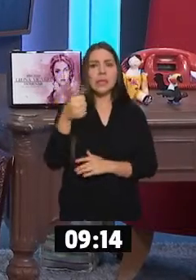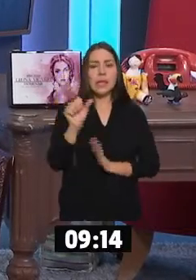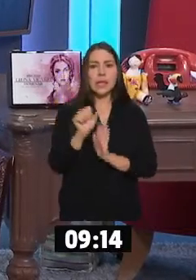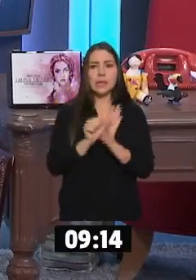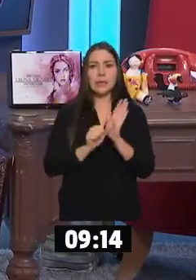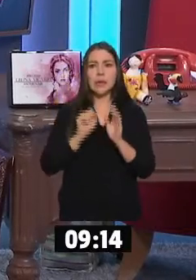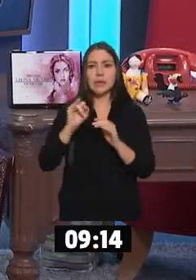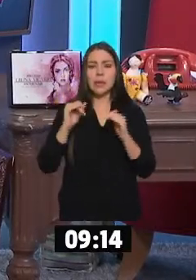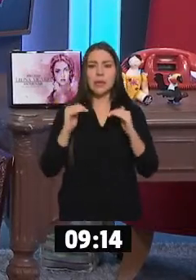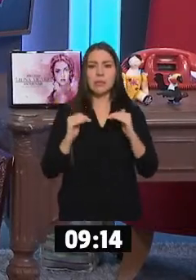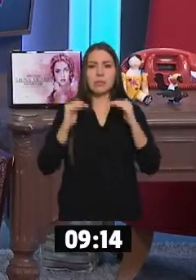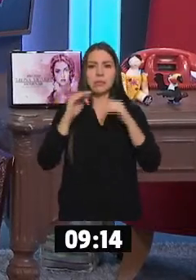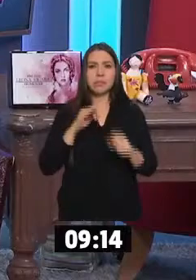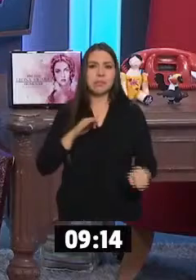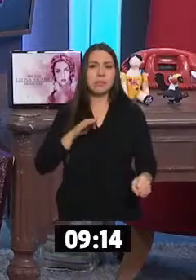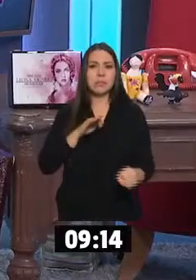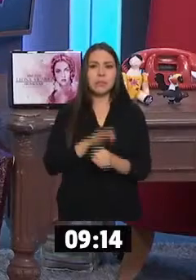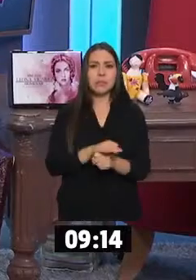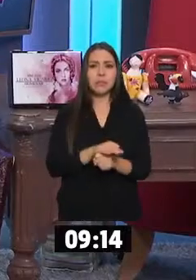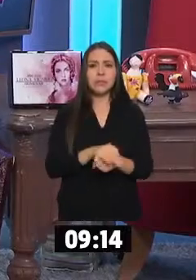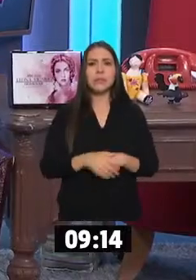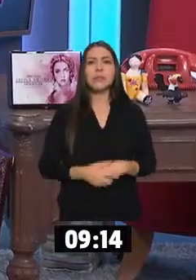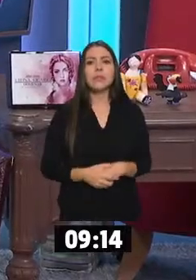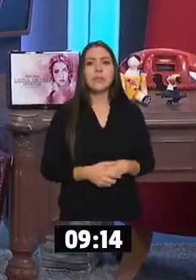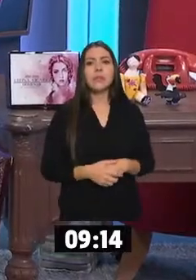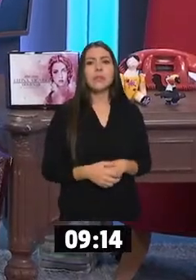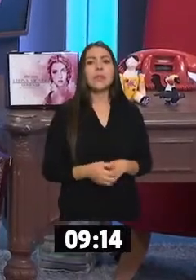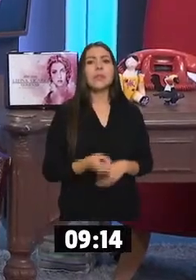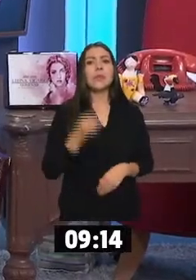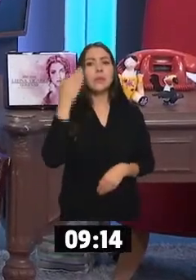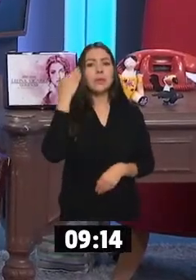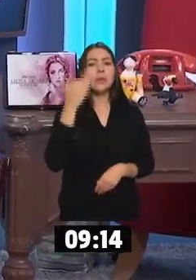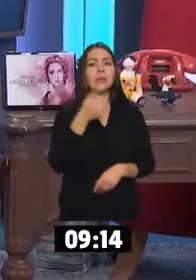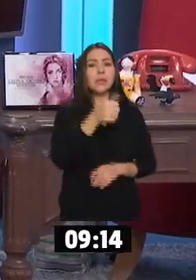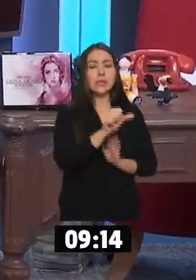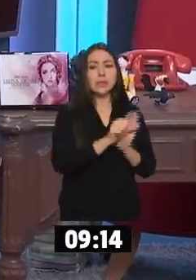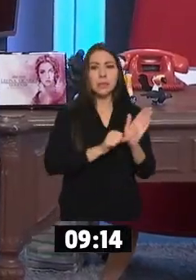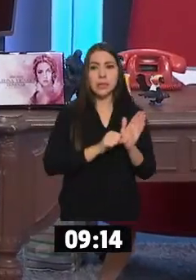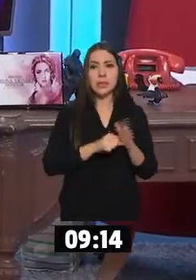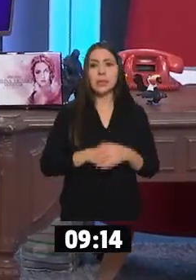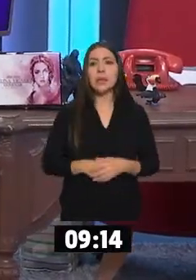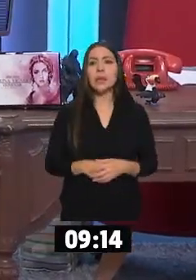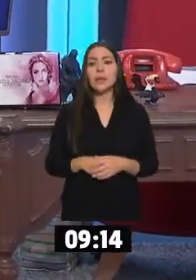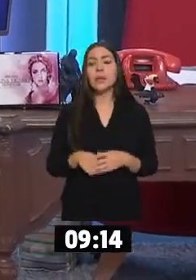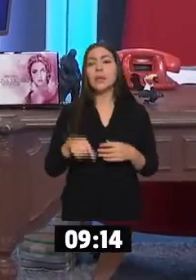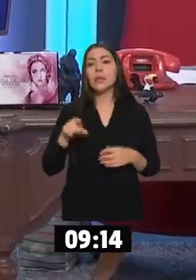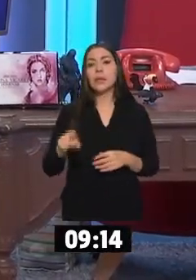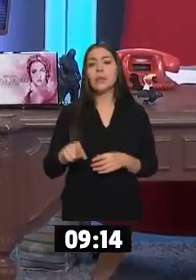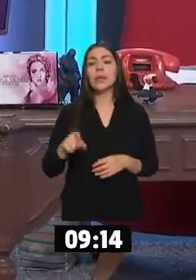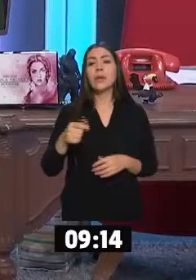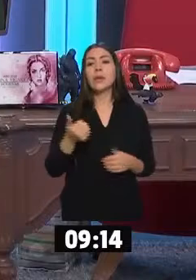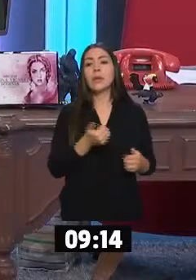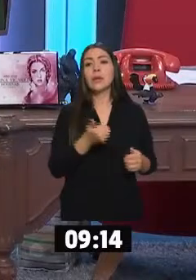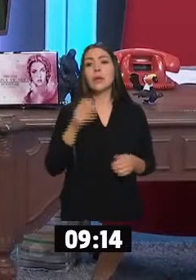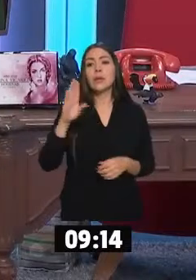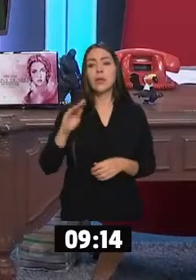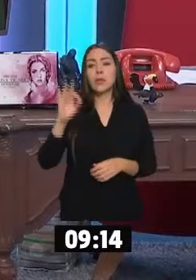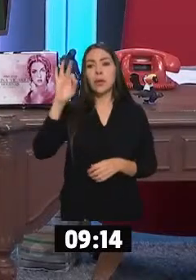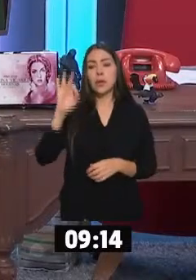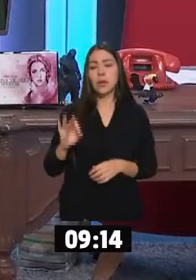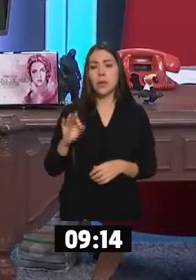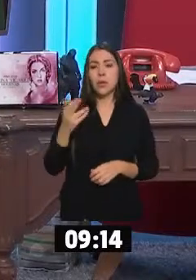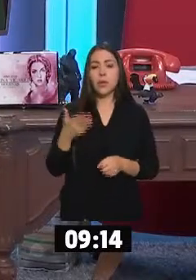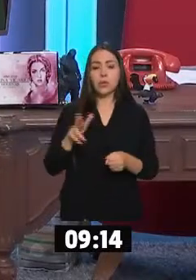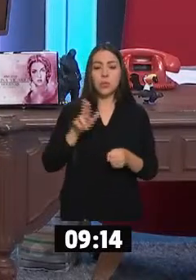mendigo 90%. ¿Cuántos meses dijo? No escuché. 6. 6. ¿Cuántos llevamos? Espérese. Oh, con pues. el 90% de hospitalización y muerte. O